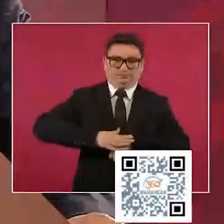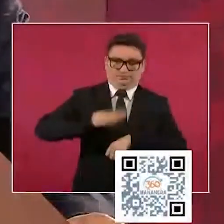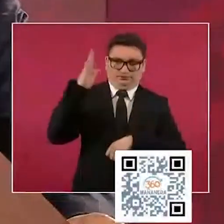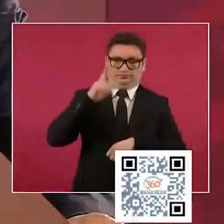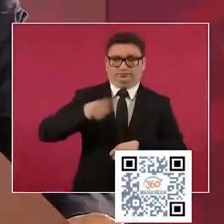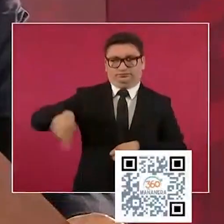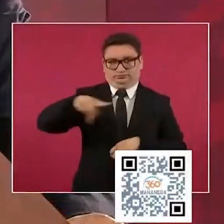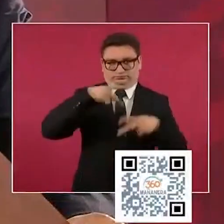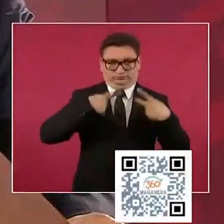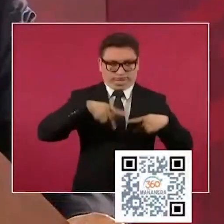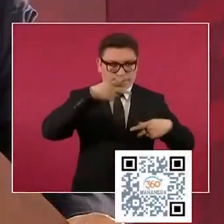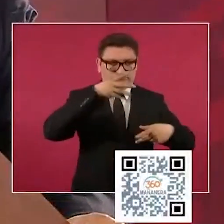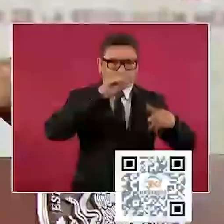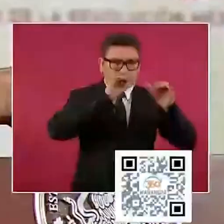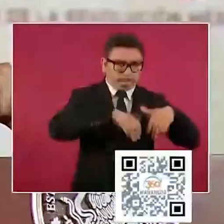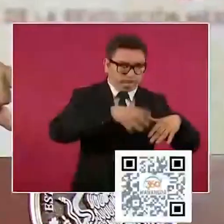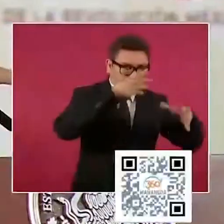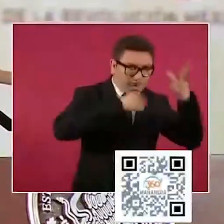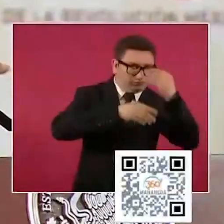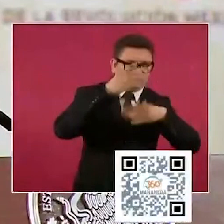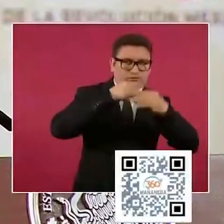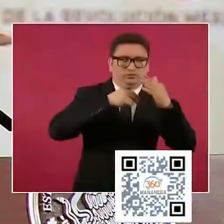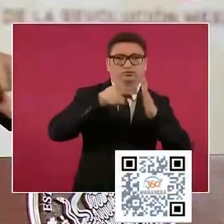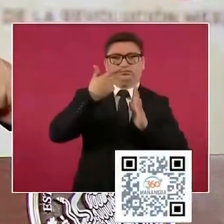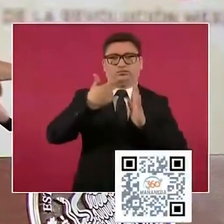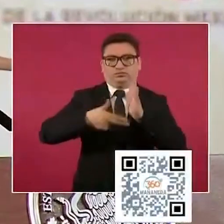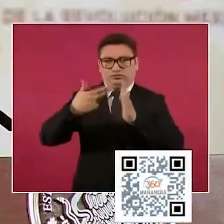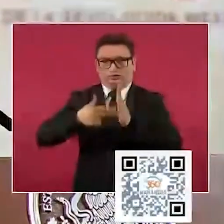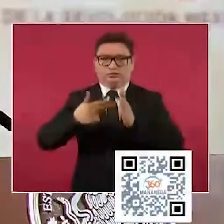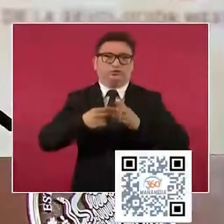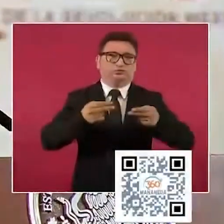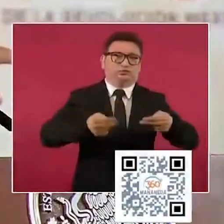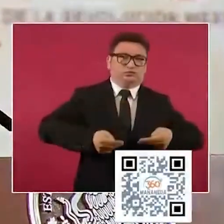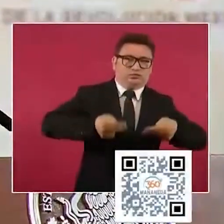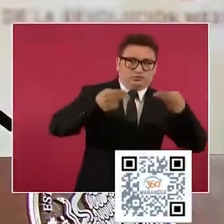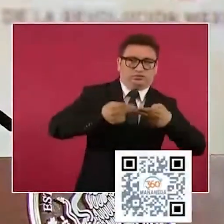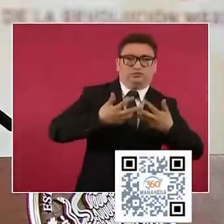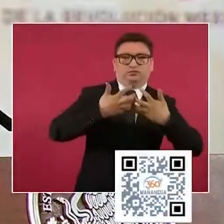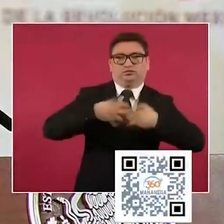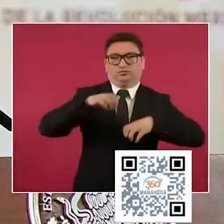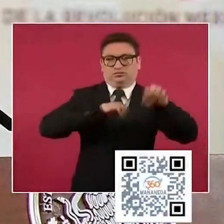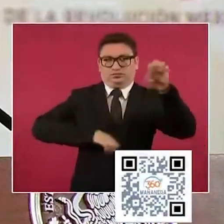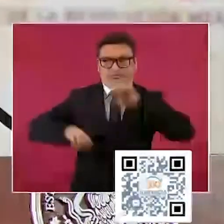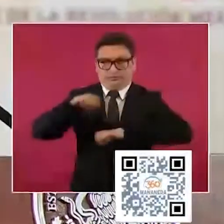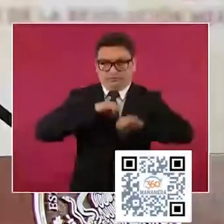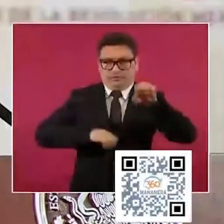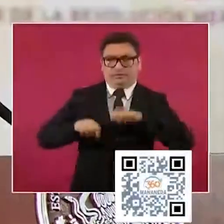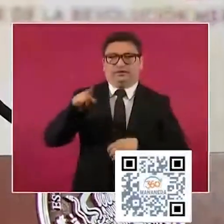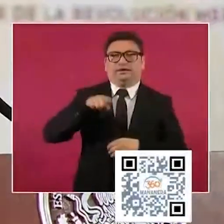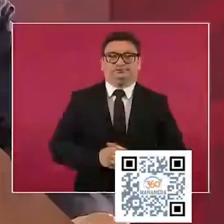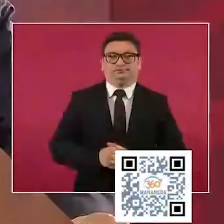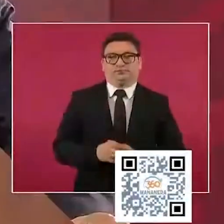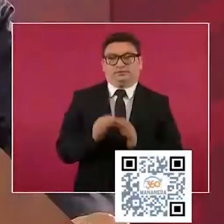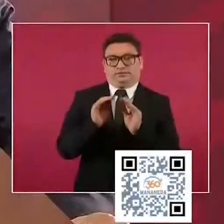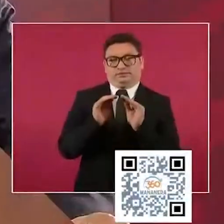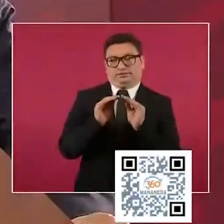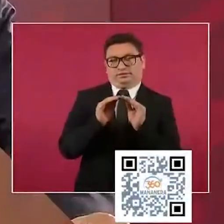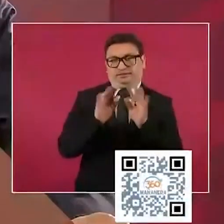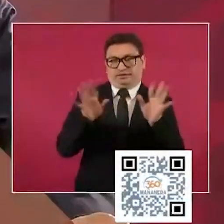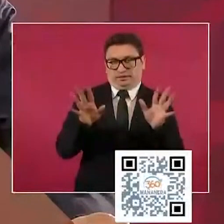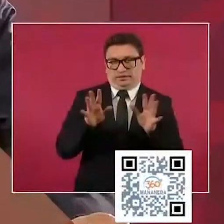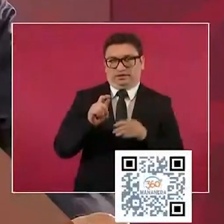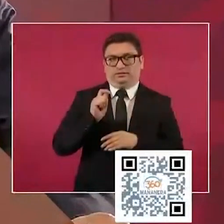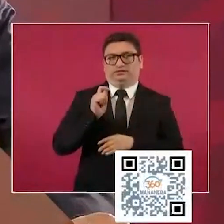son aprendices en talleres, en comercios, en empresas, se les contrata. Es